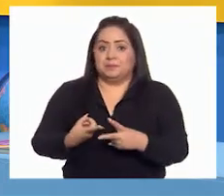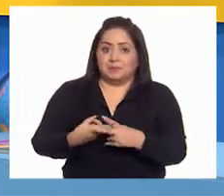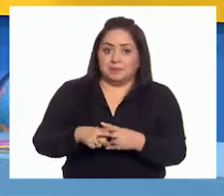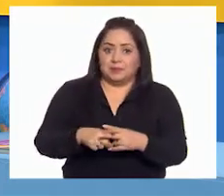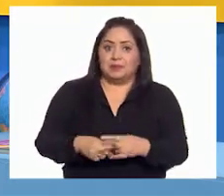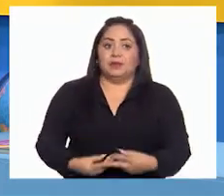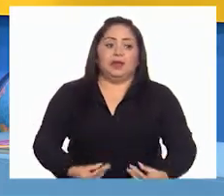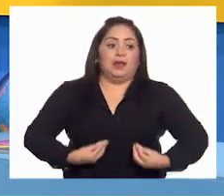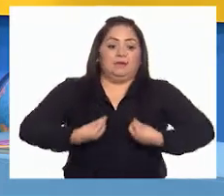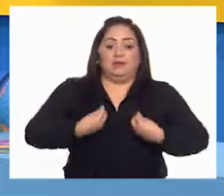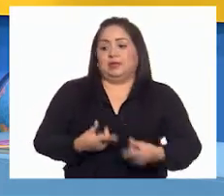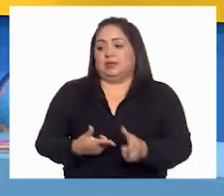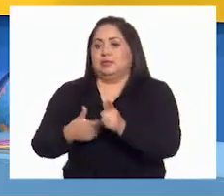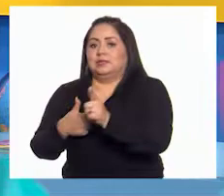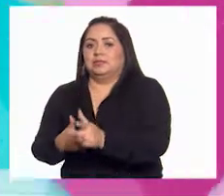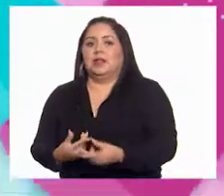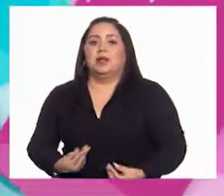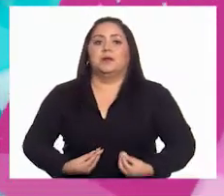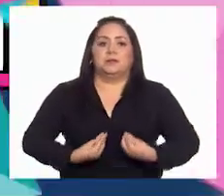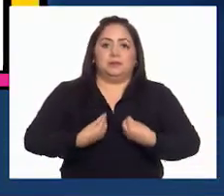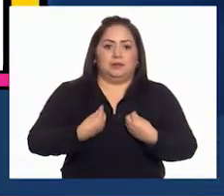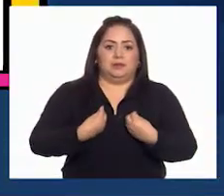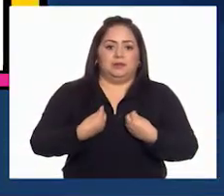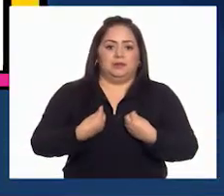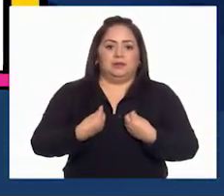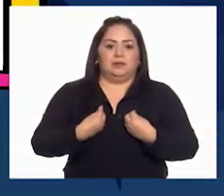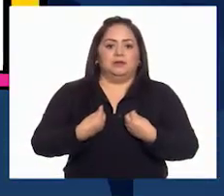la vida que sigue, la vida que se va.